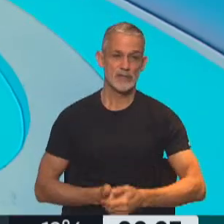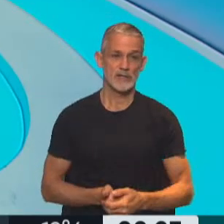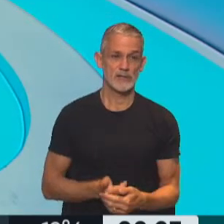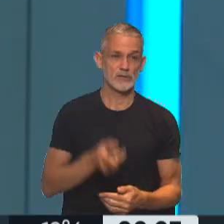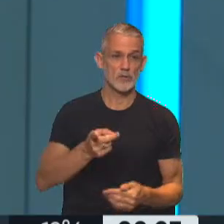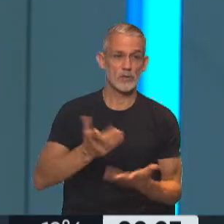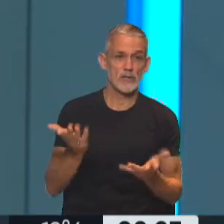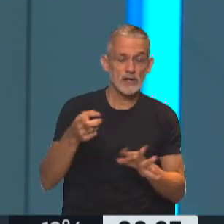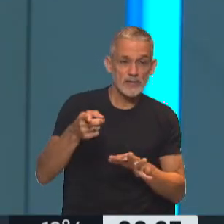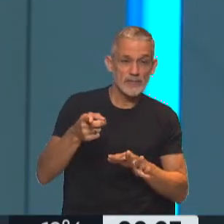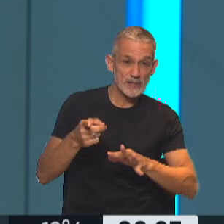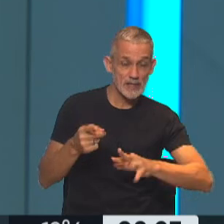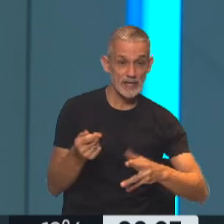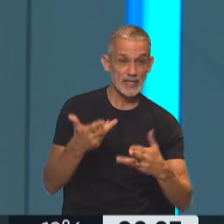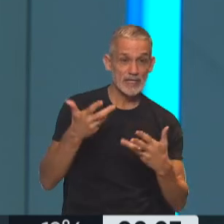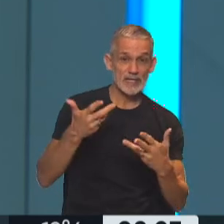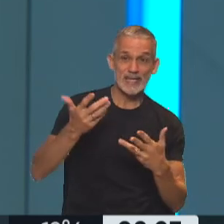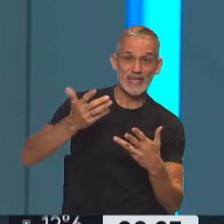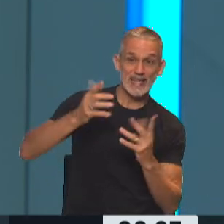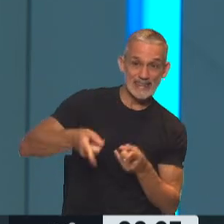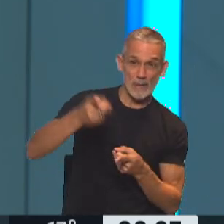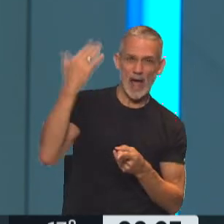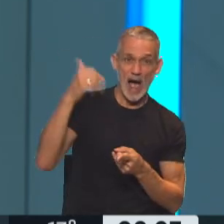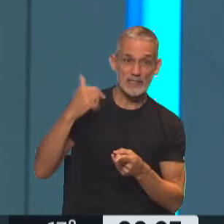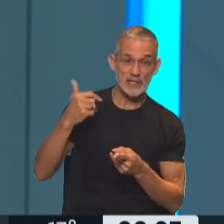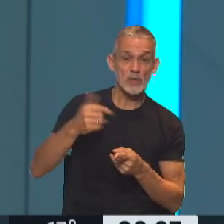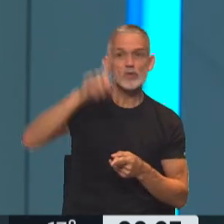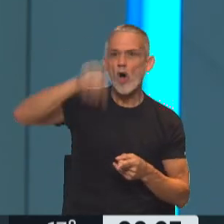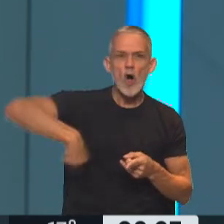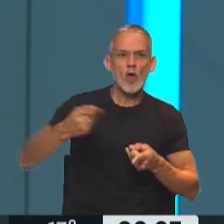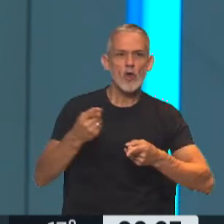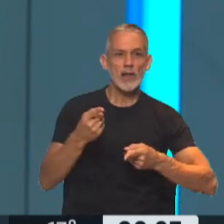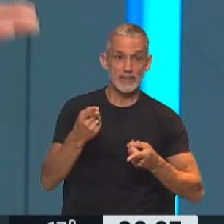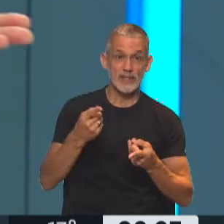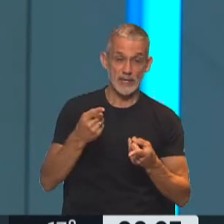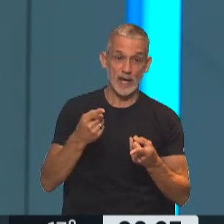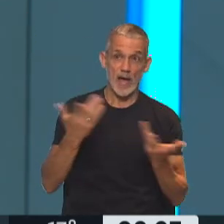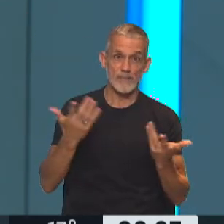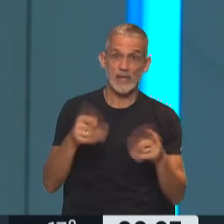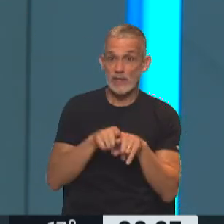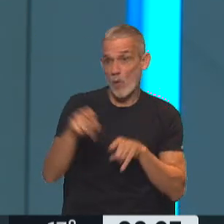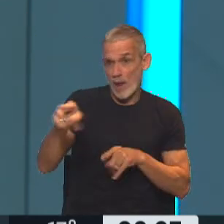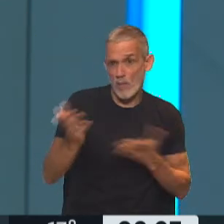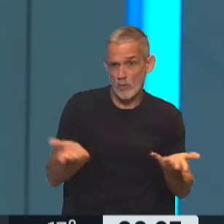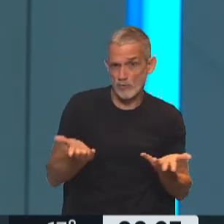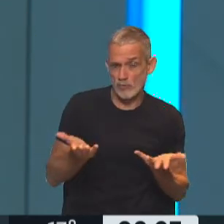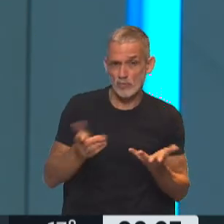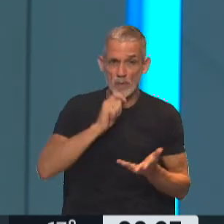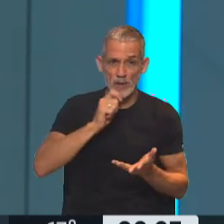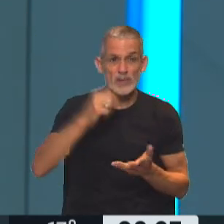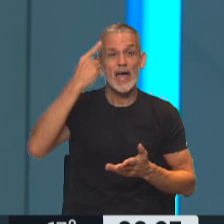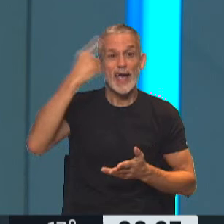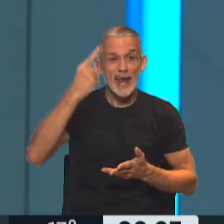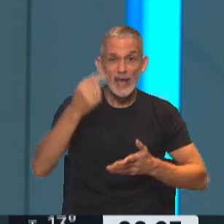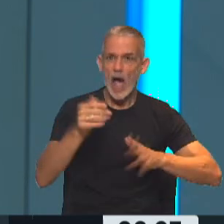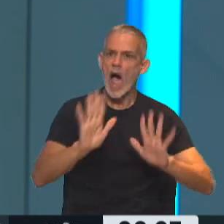pero es interesante también discutirlo. Digo, ayer se instaló durante toda la jornada y muchos, como vos, Ale, todavía creen que